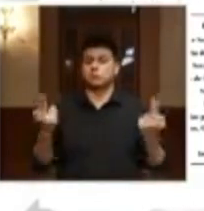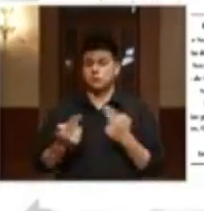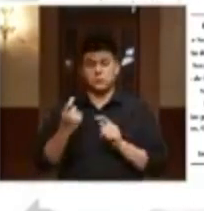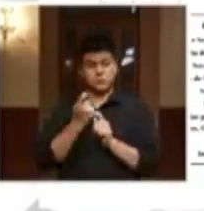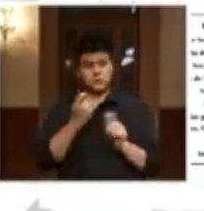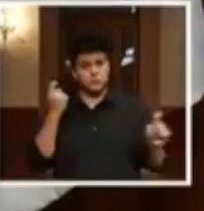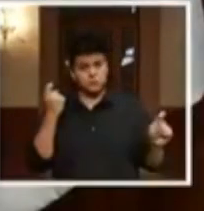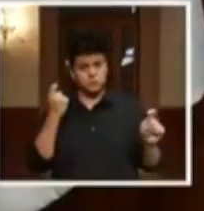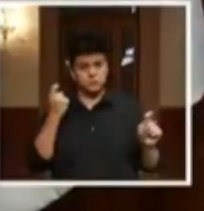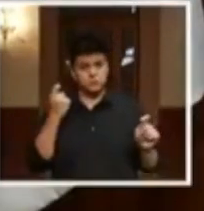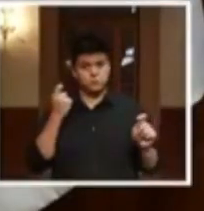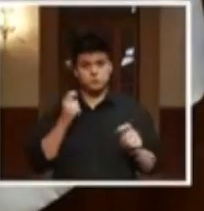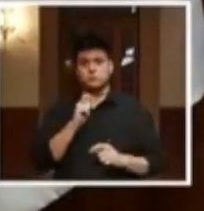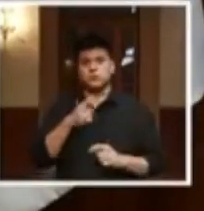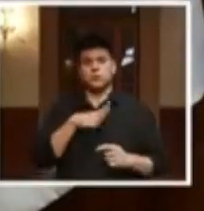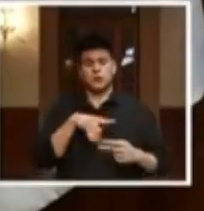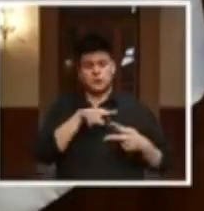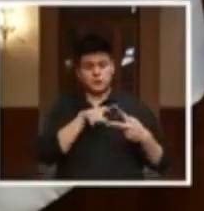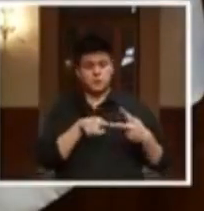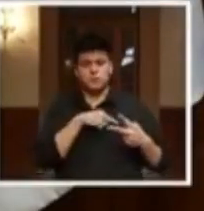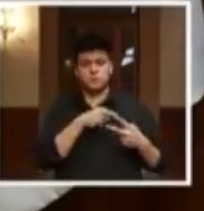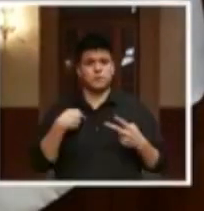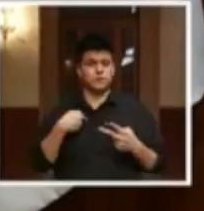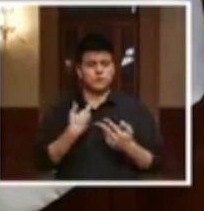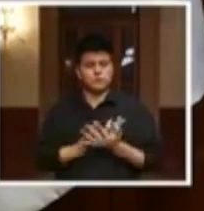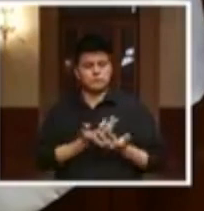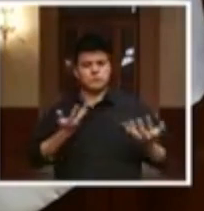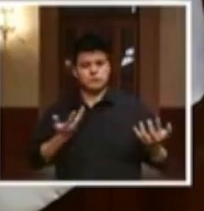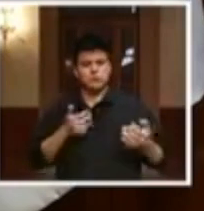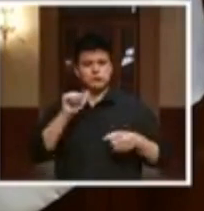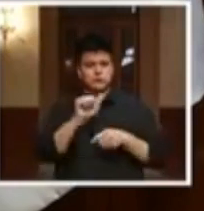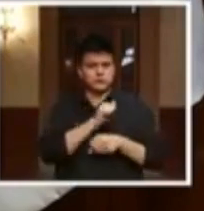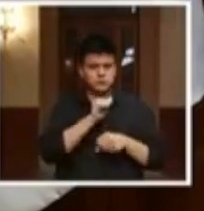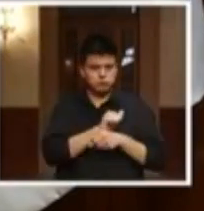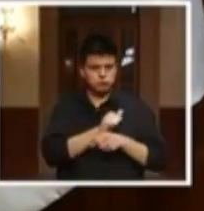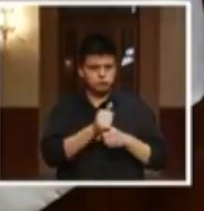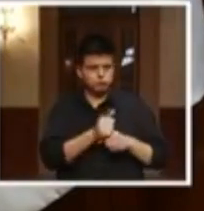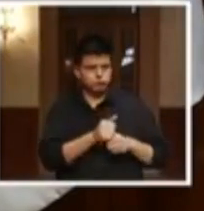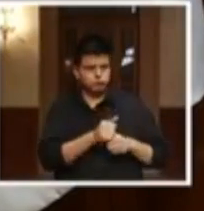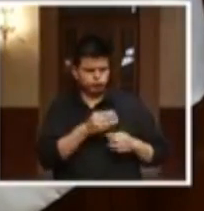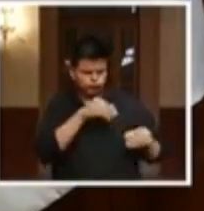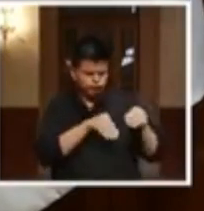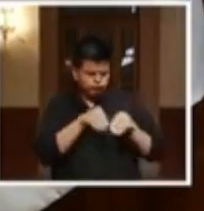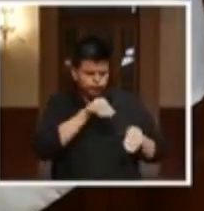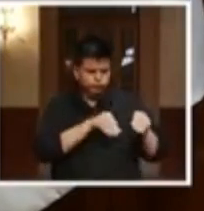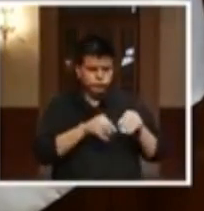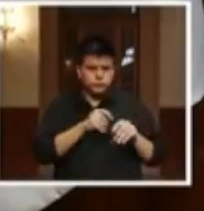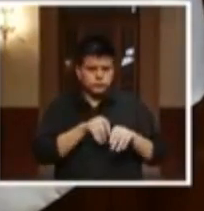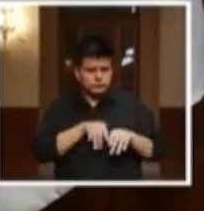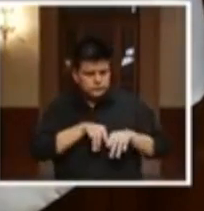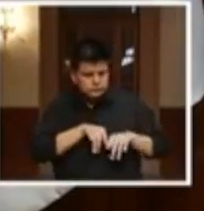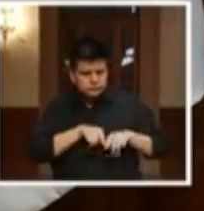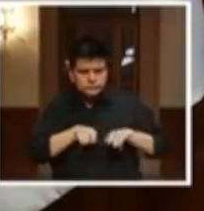transporte, se llama, que incluye dos áreas que antes estaban separadas, autopartes o autotransporte terrestre